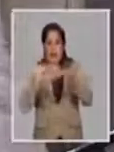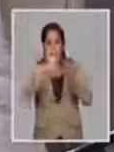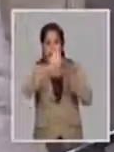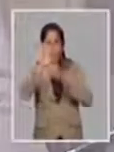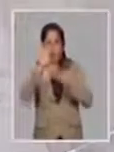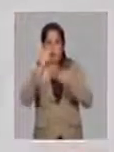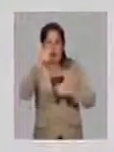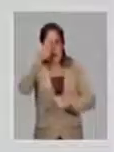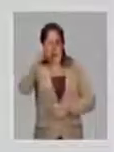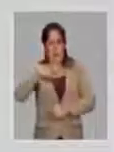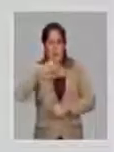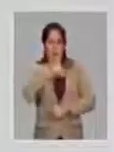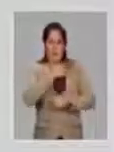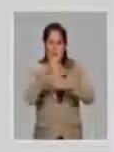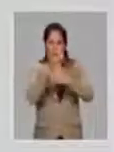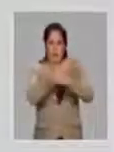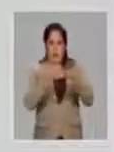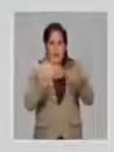favor.